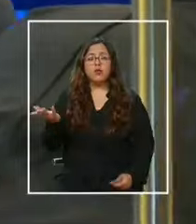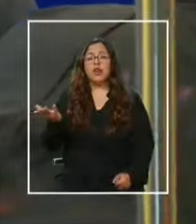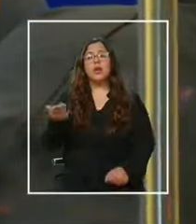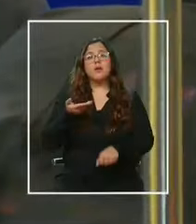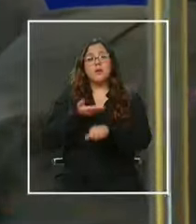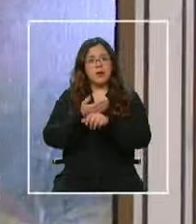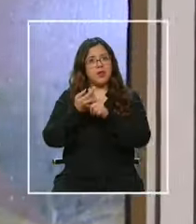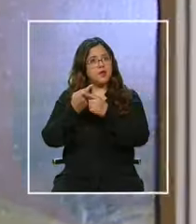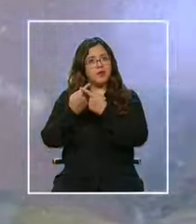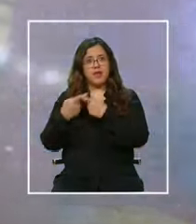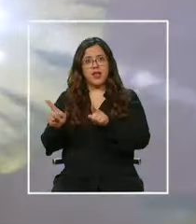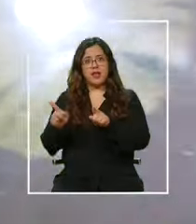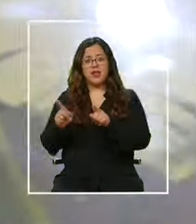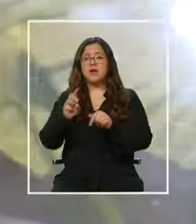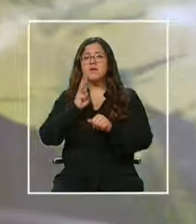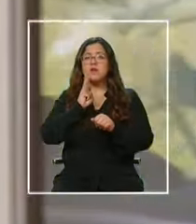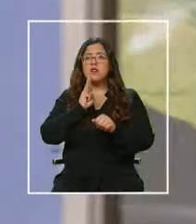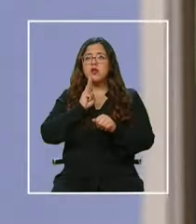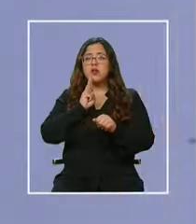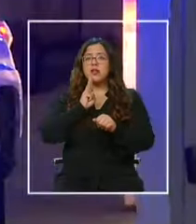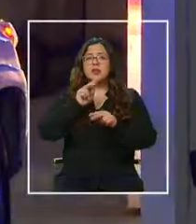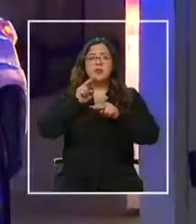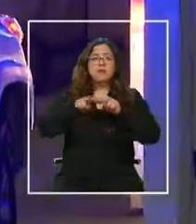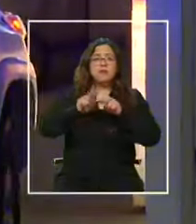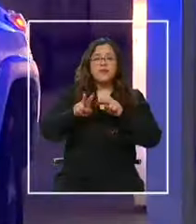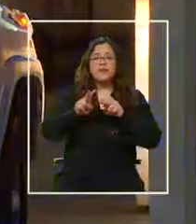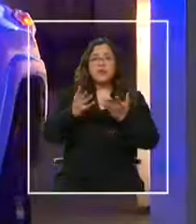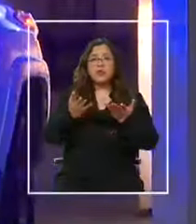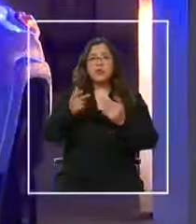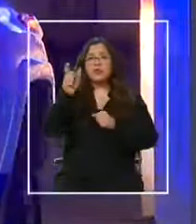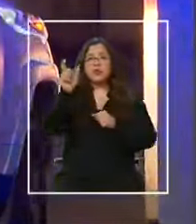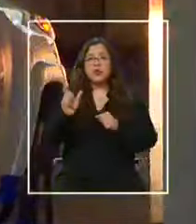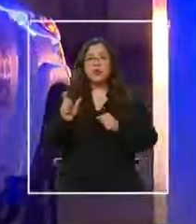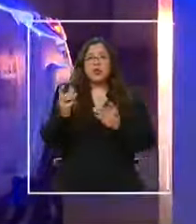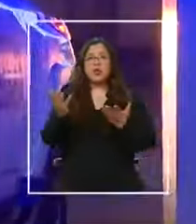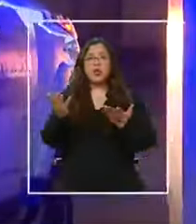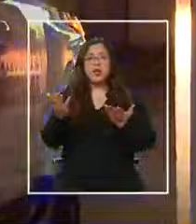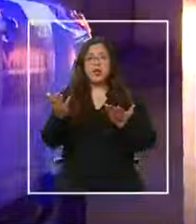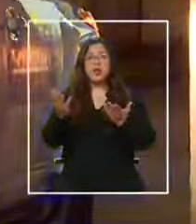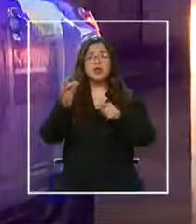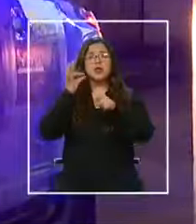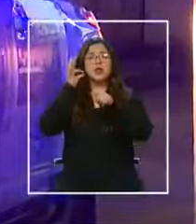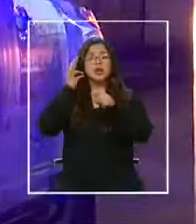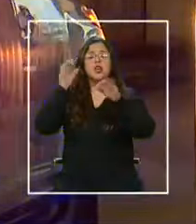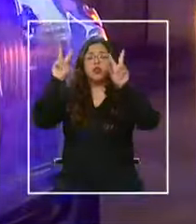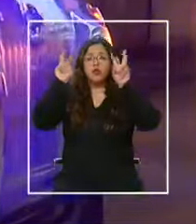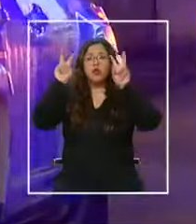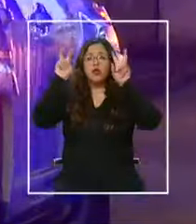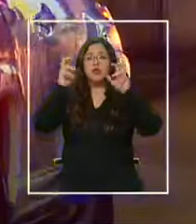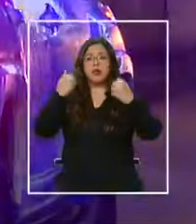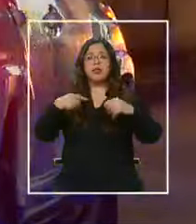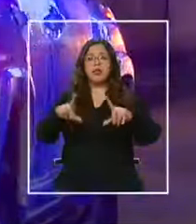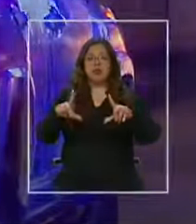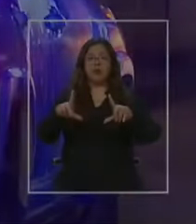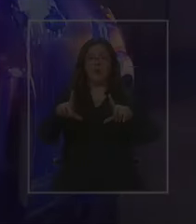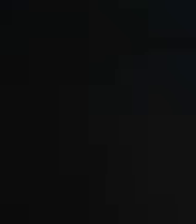Este miércoles se resolverá la cautelar de quien dijo además ser titulada de educación integral en Venezuela.